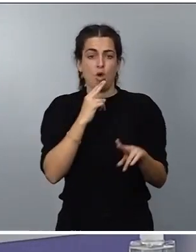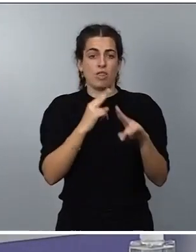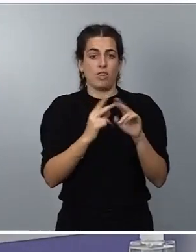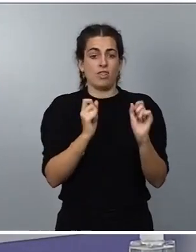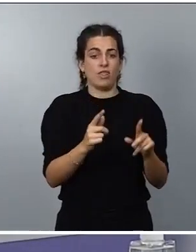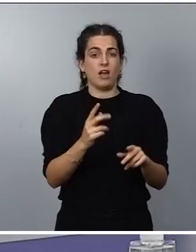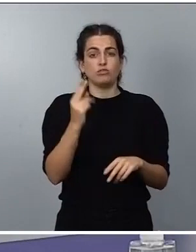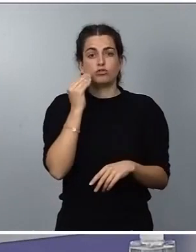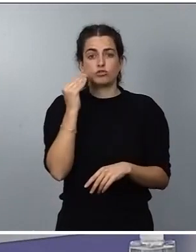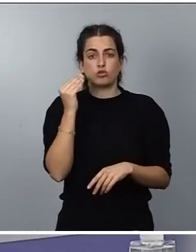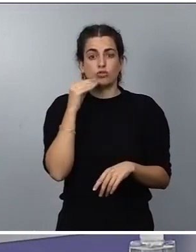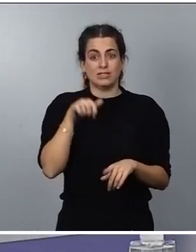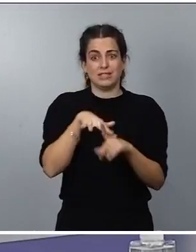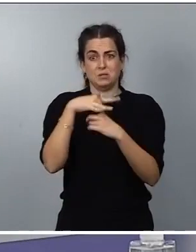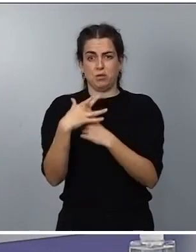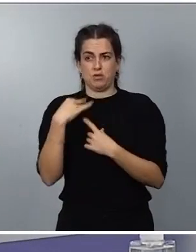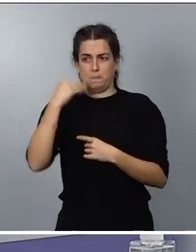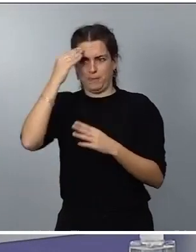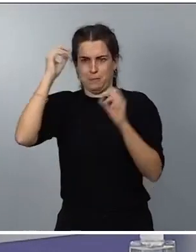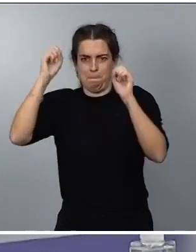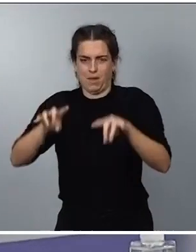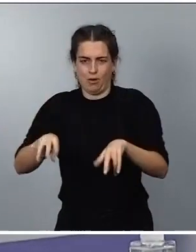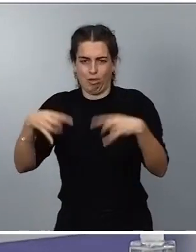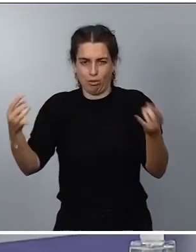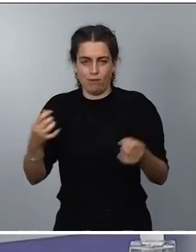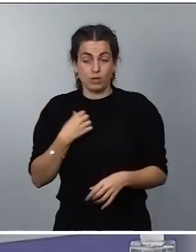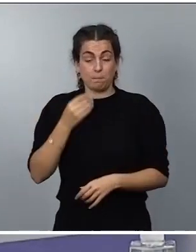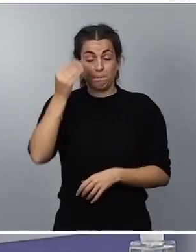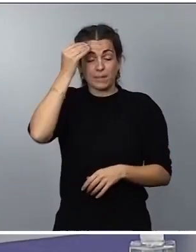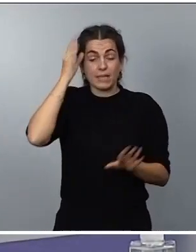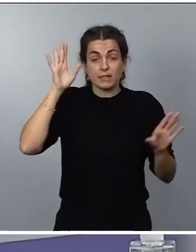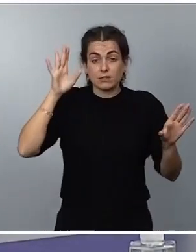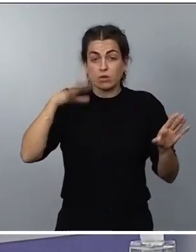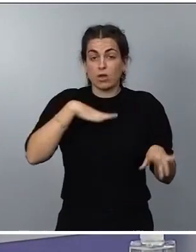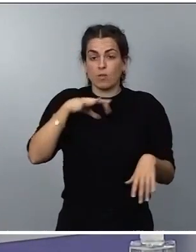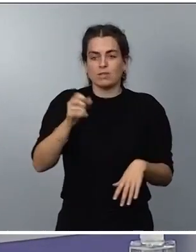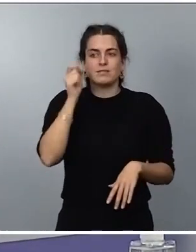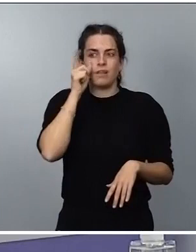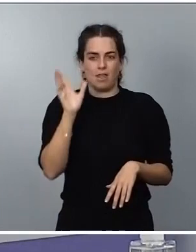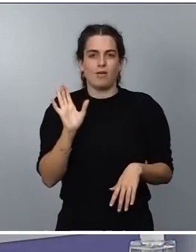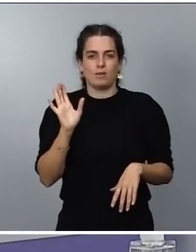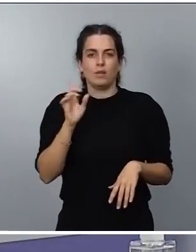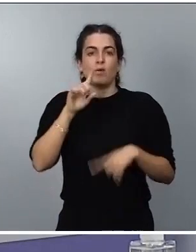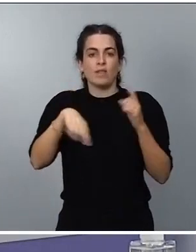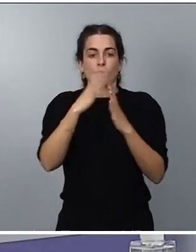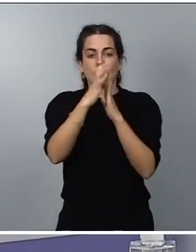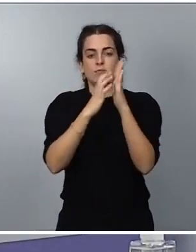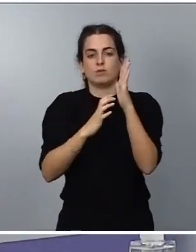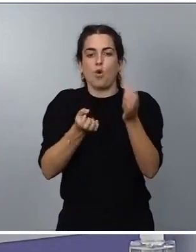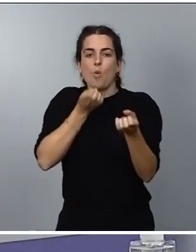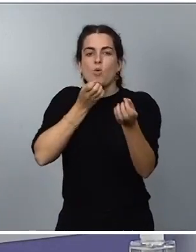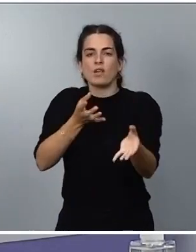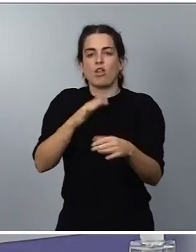estas. Creo que probablemente se ha dado cuenta, porque emitieron un comunicado de disculpas que non sei se era